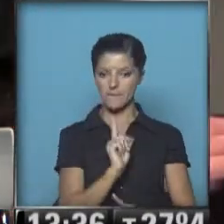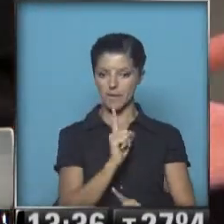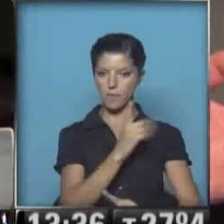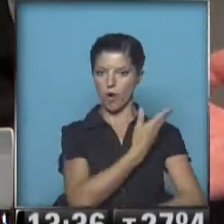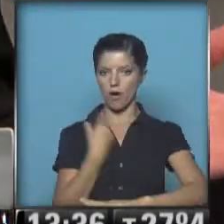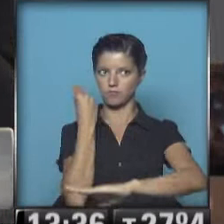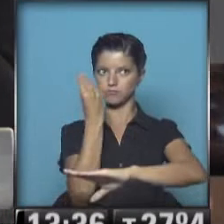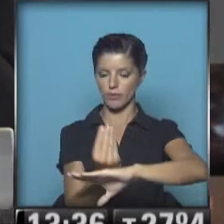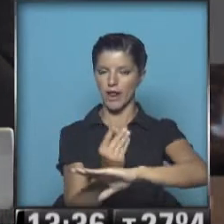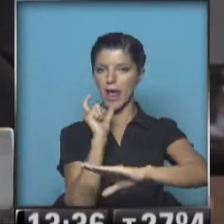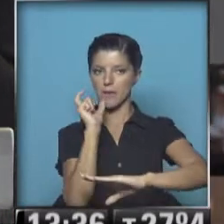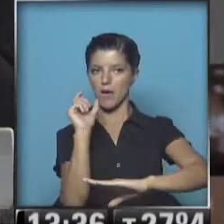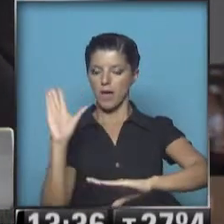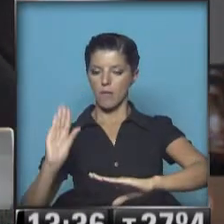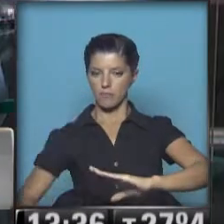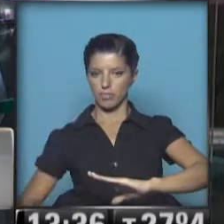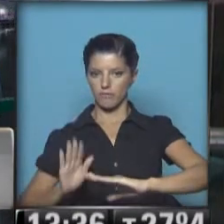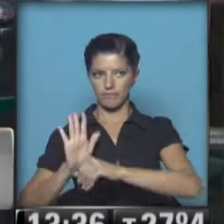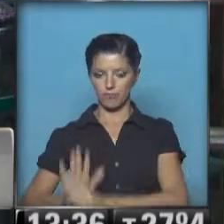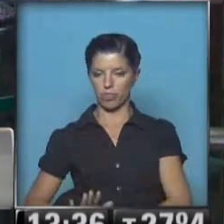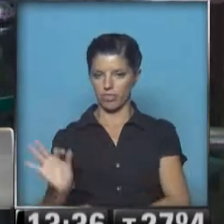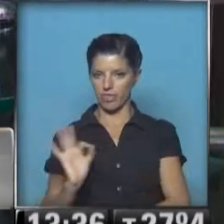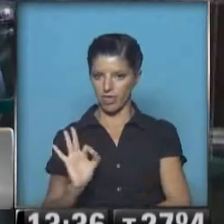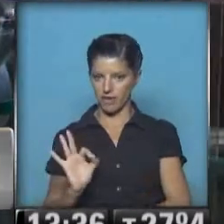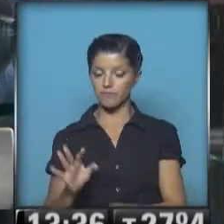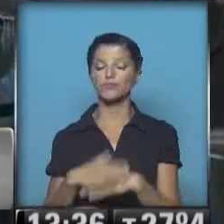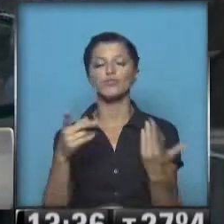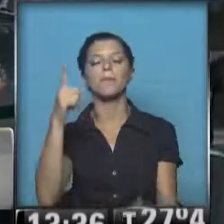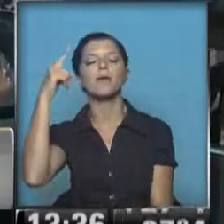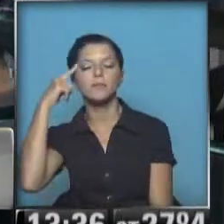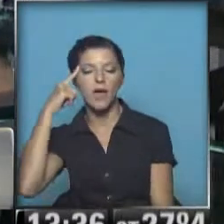genocidio. Y uno no puede dejar de pensar lo que es la alta política,